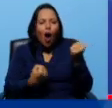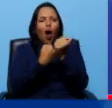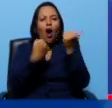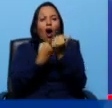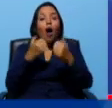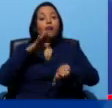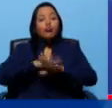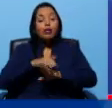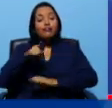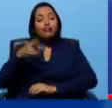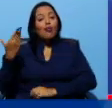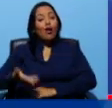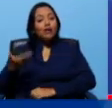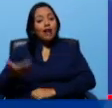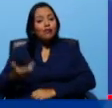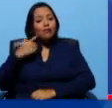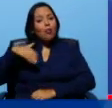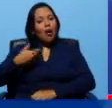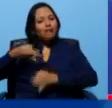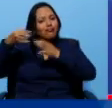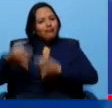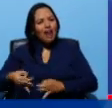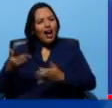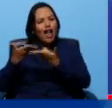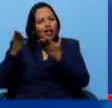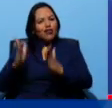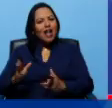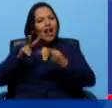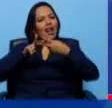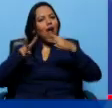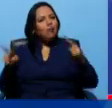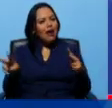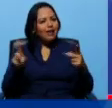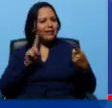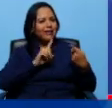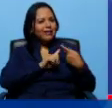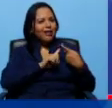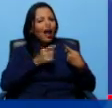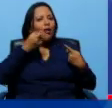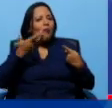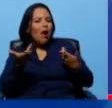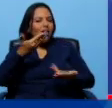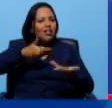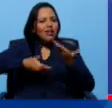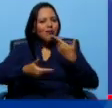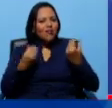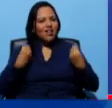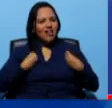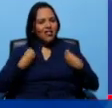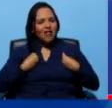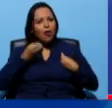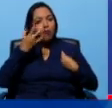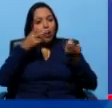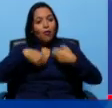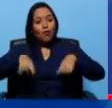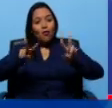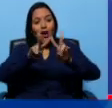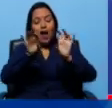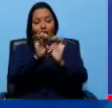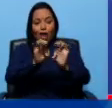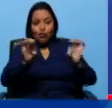pueda motivar más que es garantizarle a nuestros muchachos la paz, la buena vida, los buenos valores, la